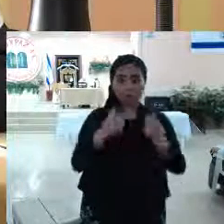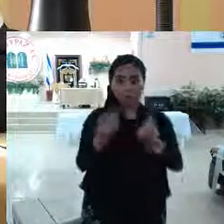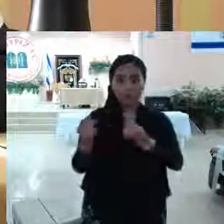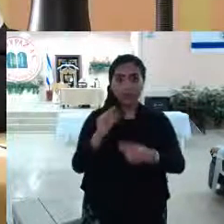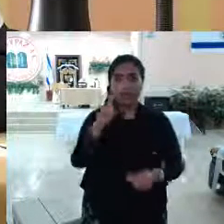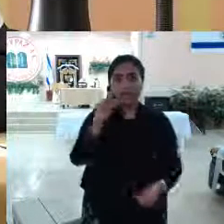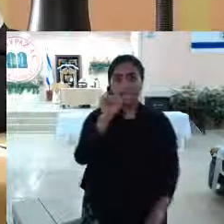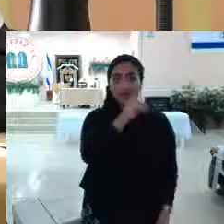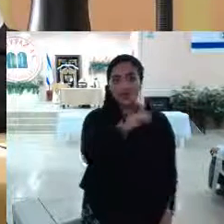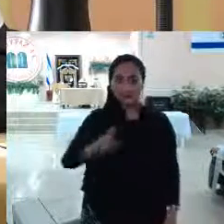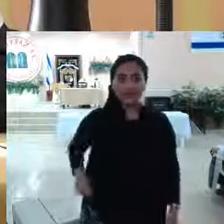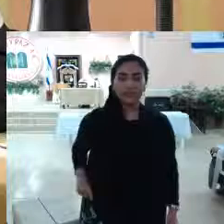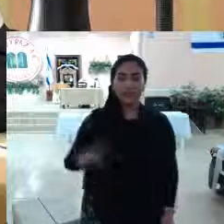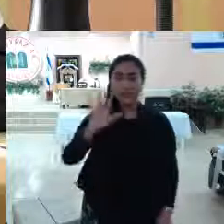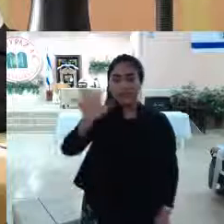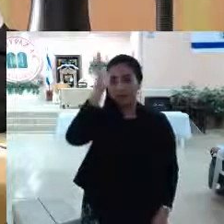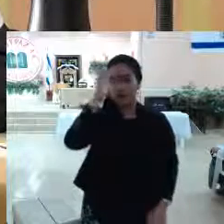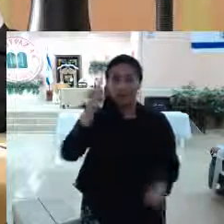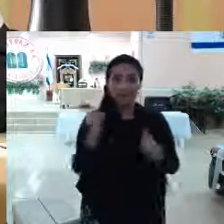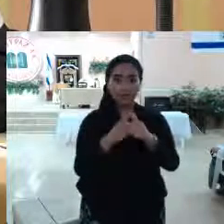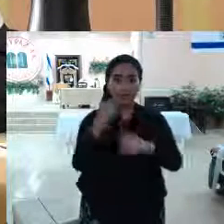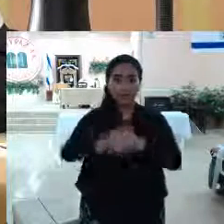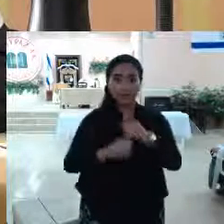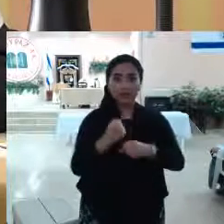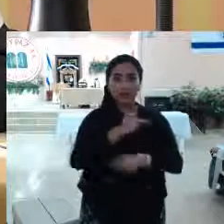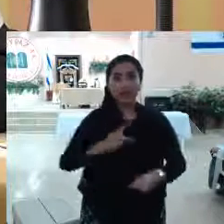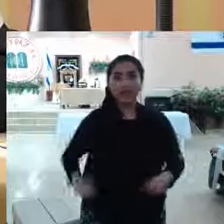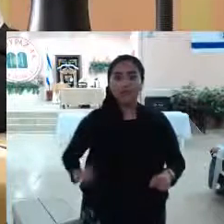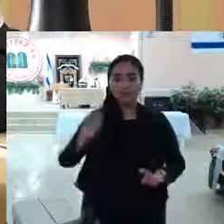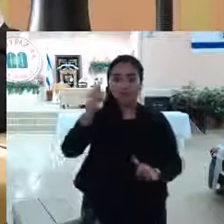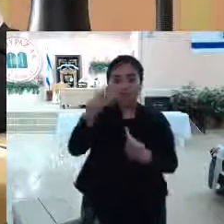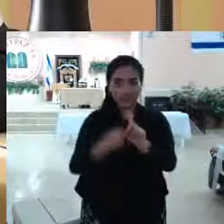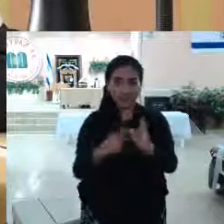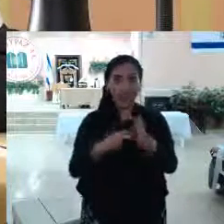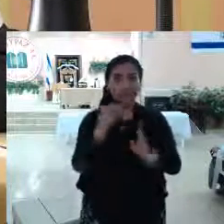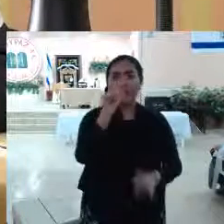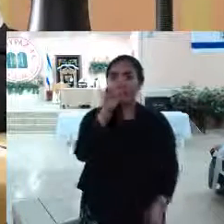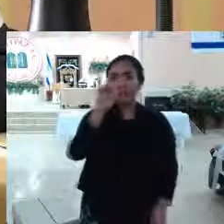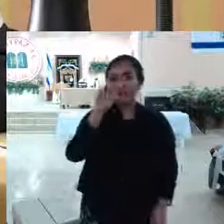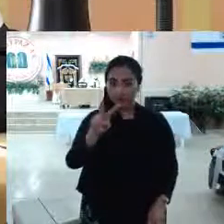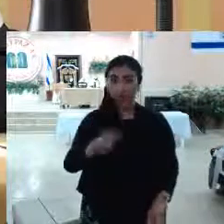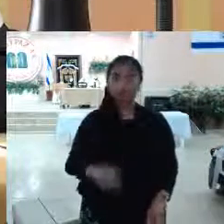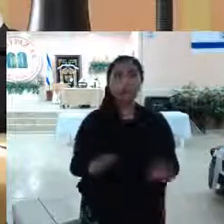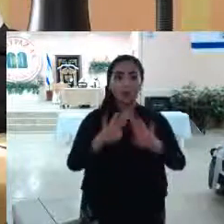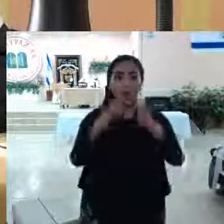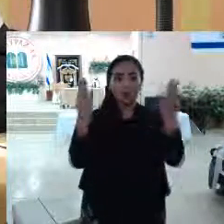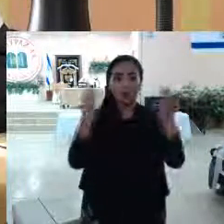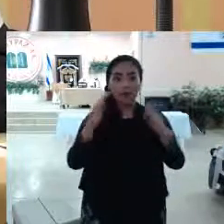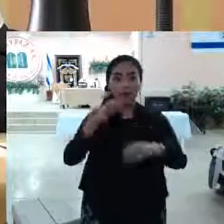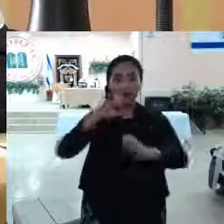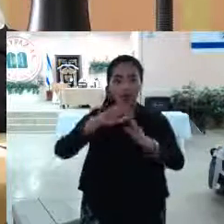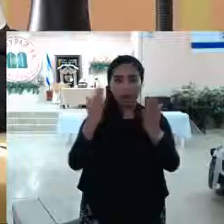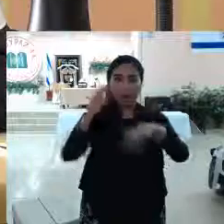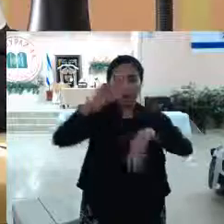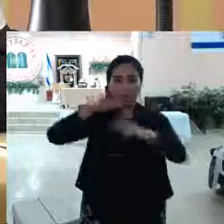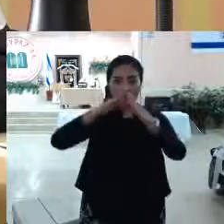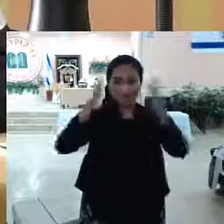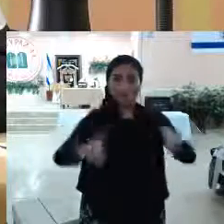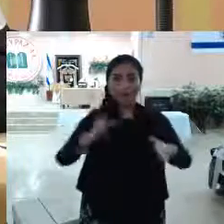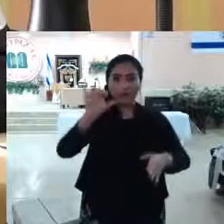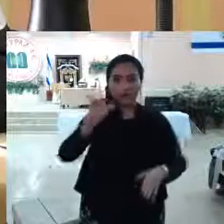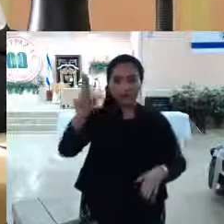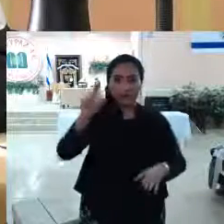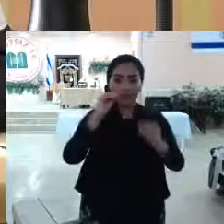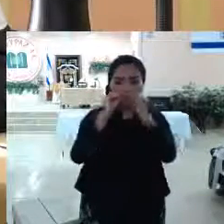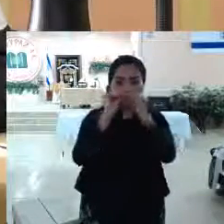David su padre. En el primer año de su reinado, en el mes primero, o sea, en Aviv, abrió las puertas de la casa de Yahweh y las reparó. E